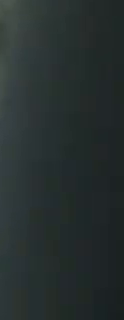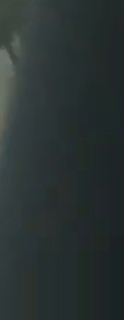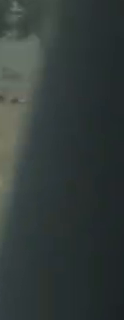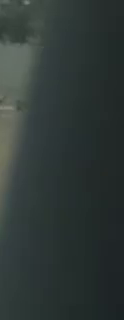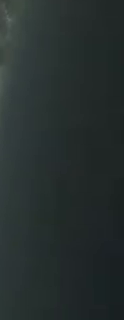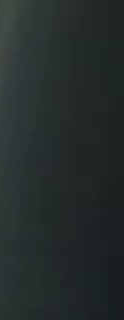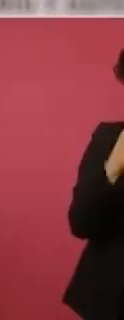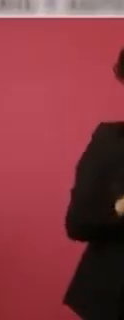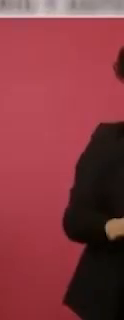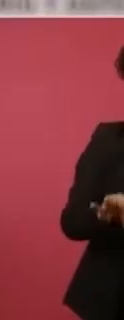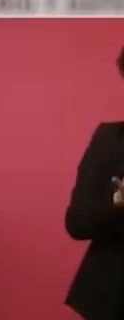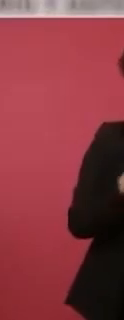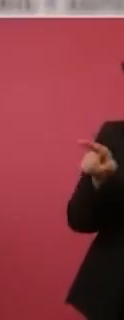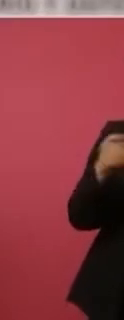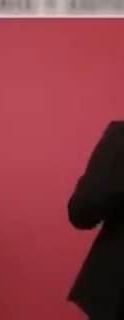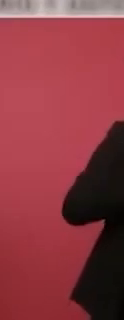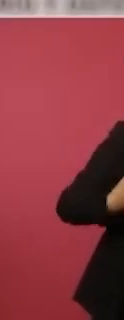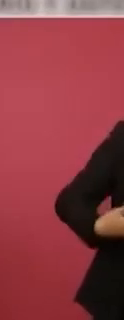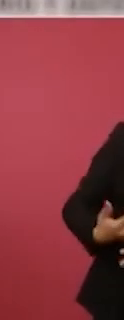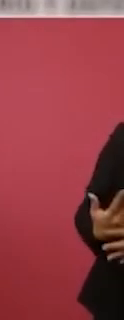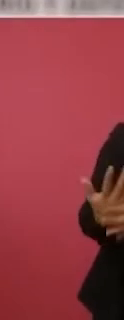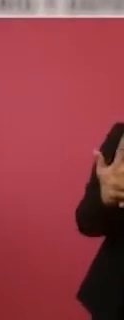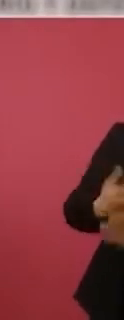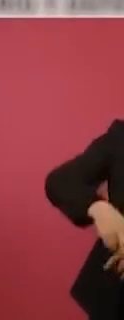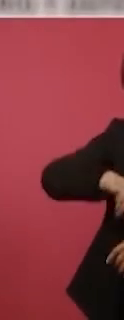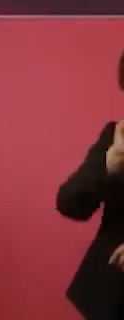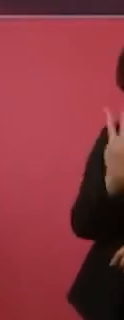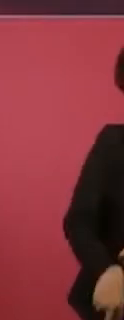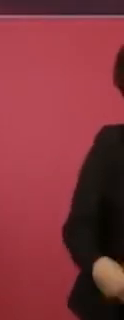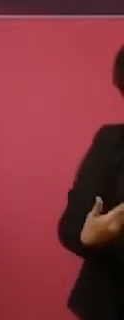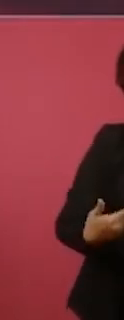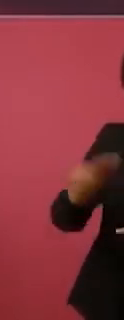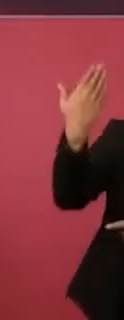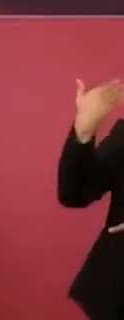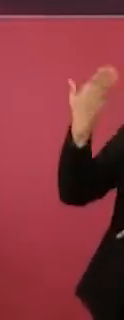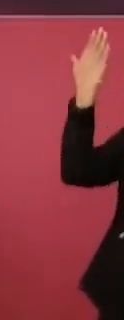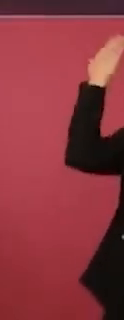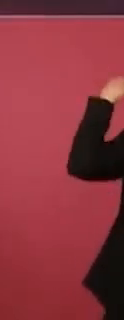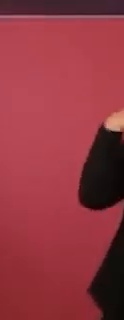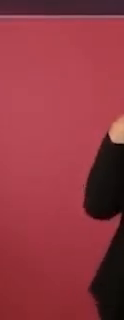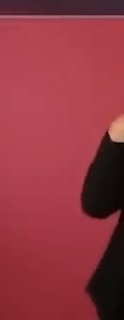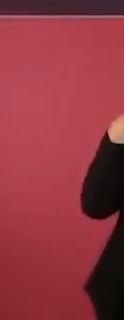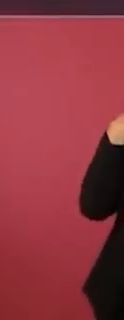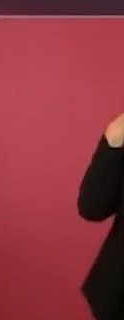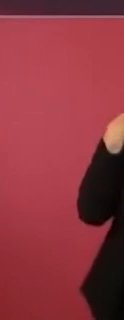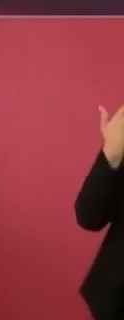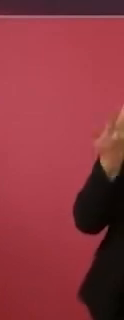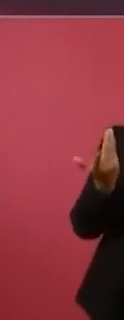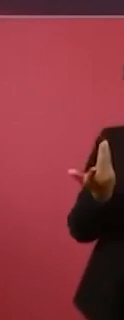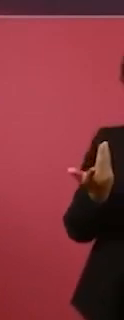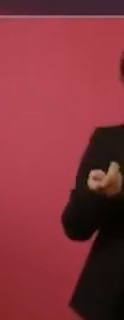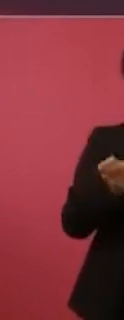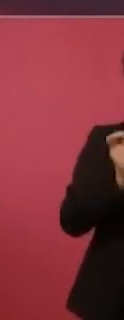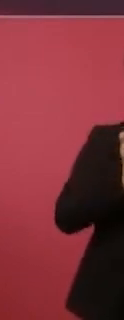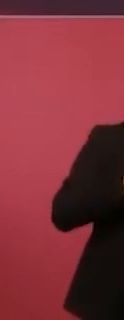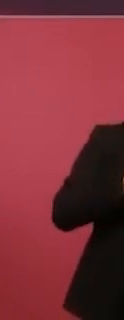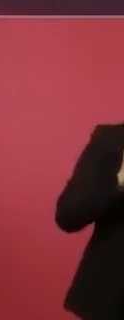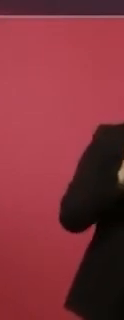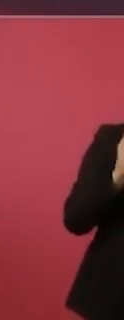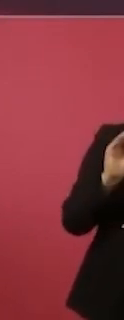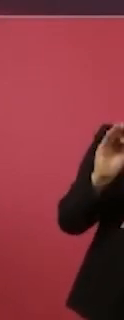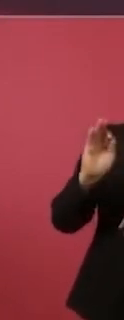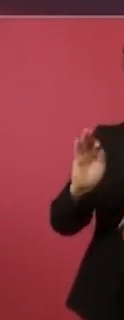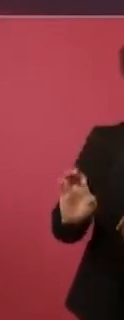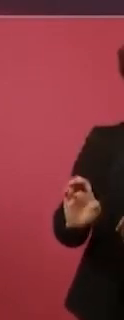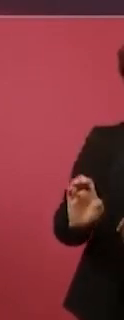nacional Cuellar explicó que el suministro de luz se interrumpió de manera rotativa e intermitente debido a las